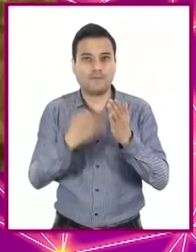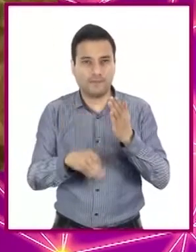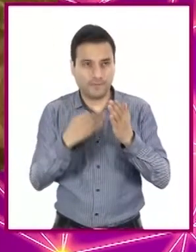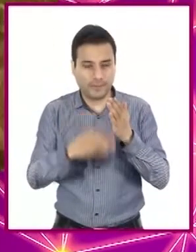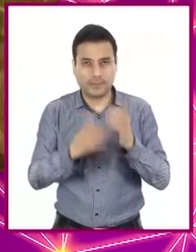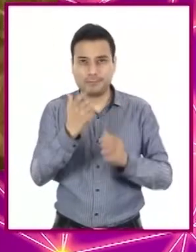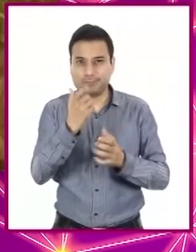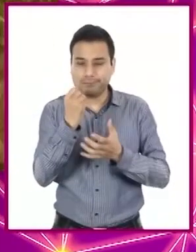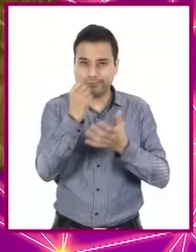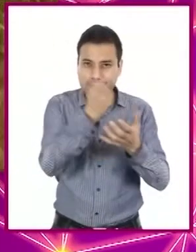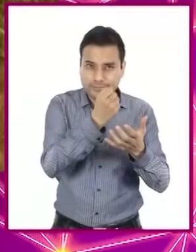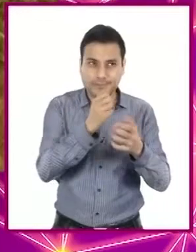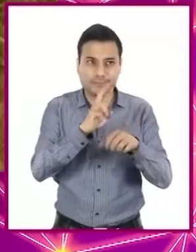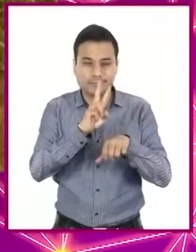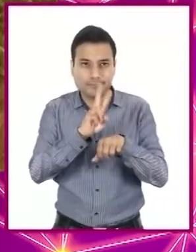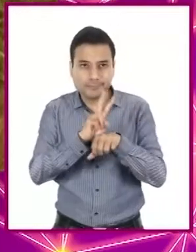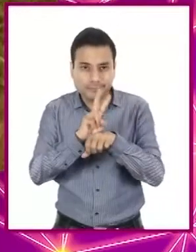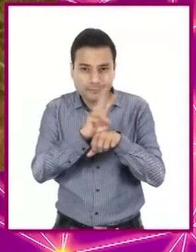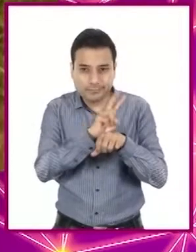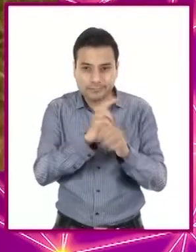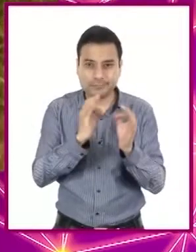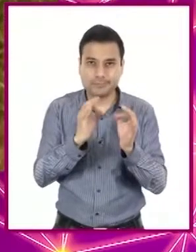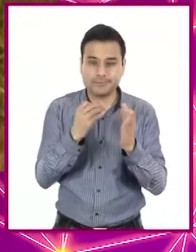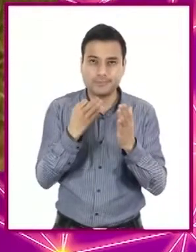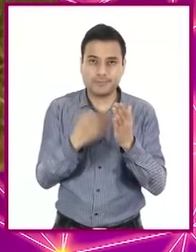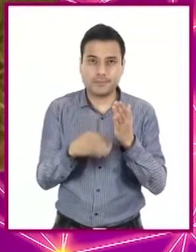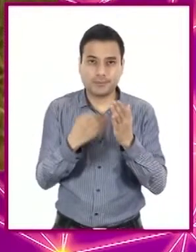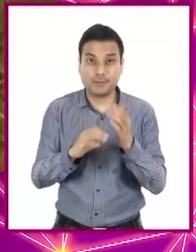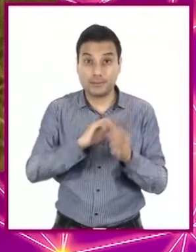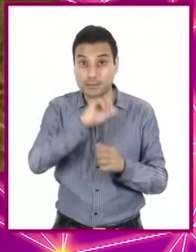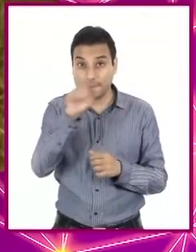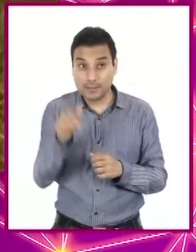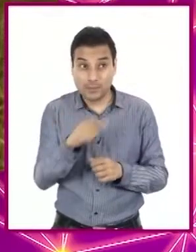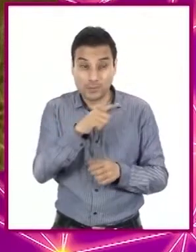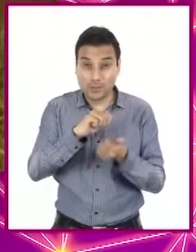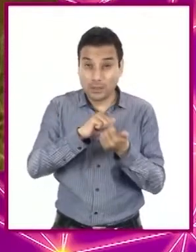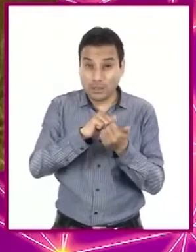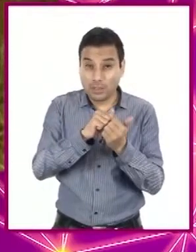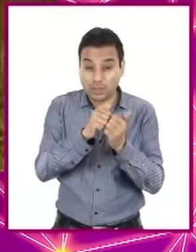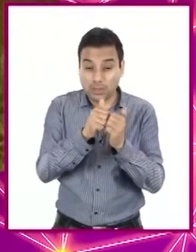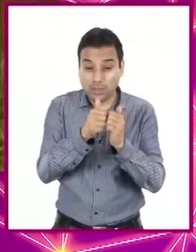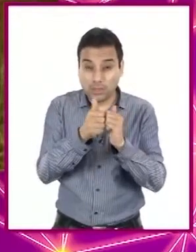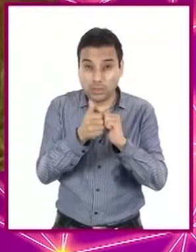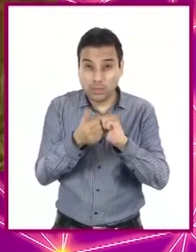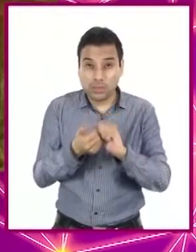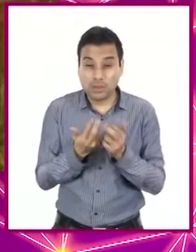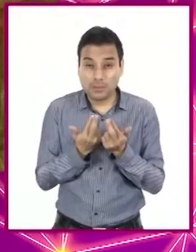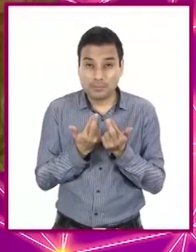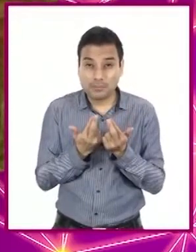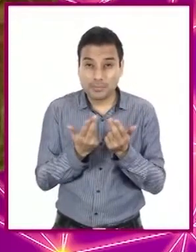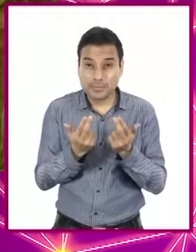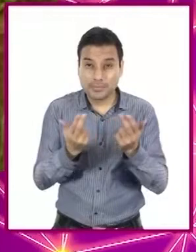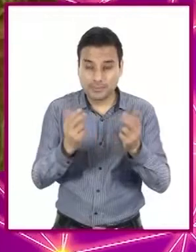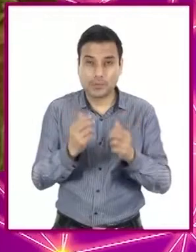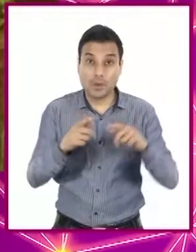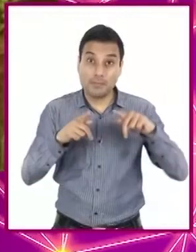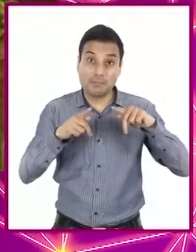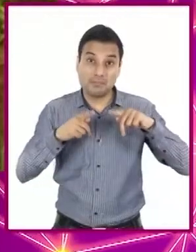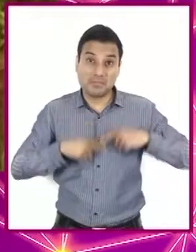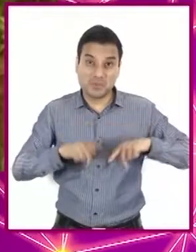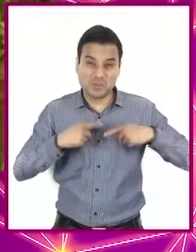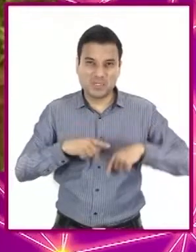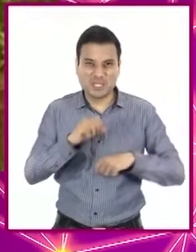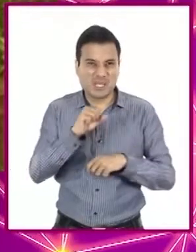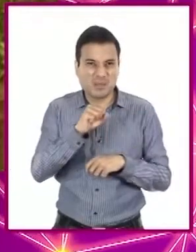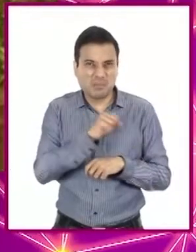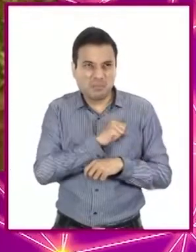o incluso sin la vigilancia apropiada, lo que lleva a la cooptación de estos espacios por parte de bandas delincuenciales o simplemente